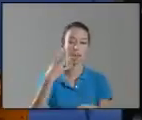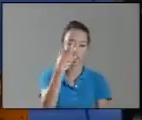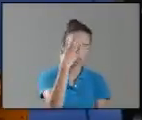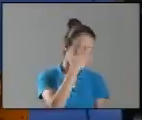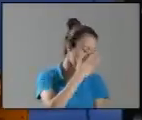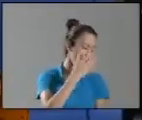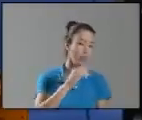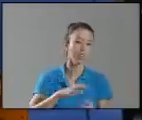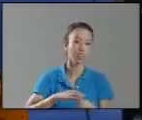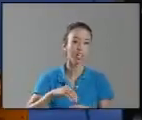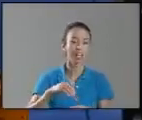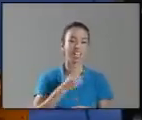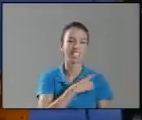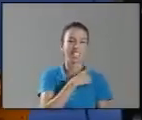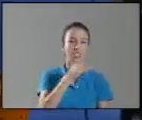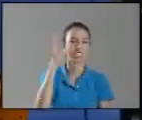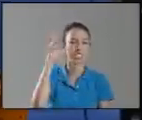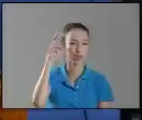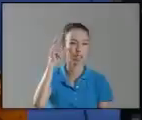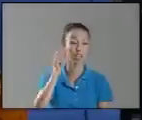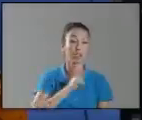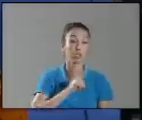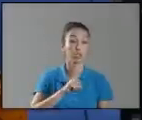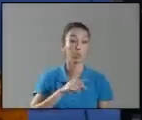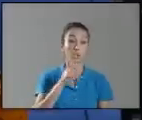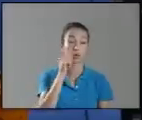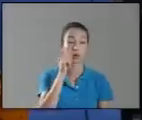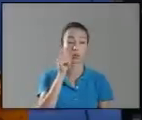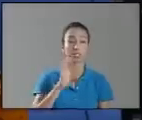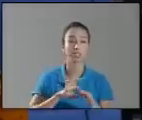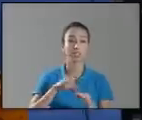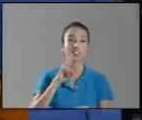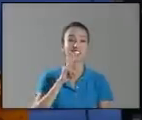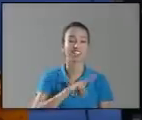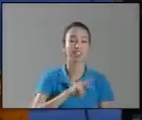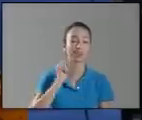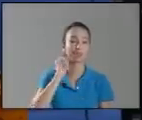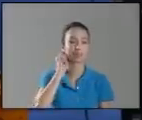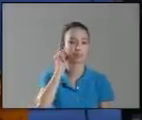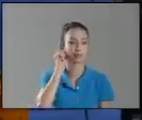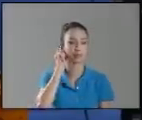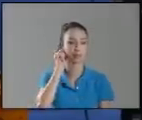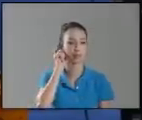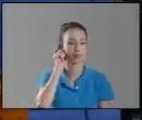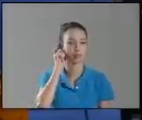Esa es la honestidad. Moderación y pureza contraria al pecado de la lujuria.